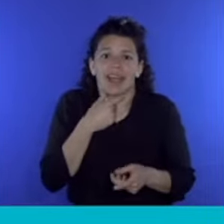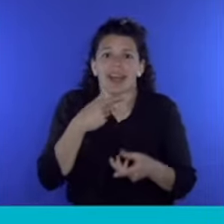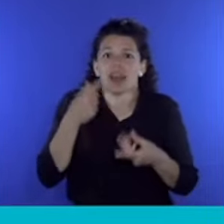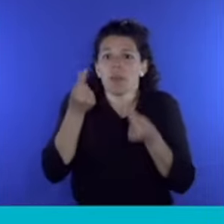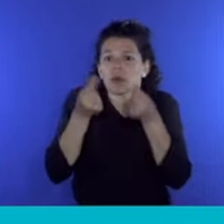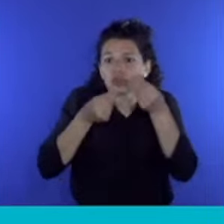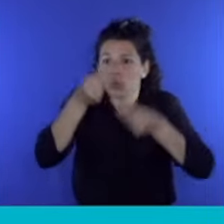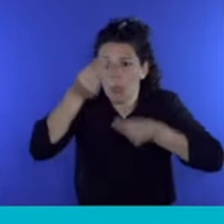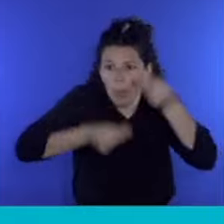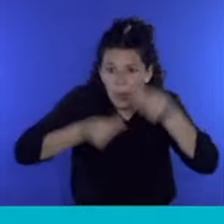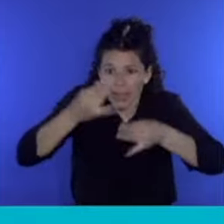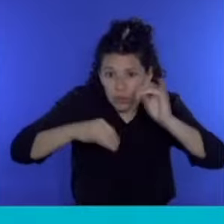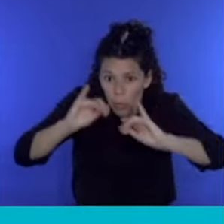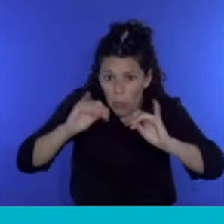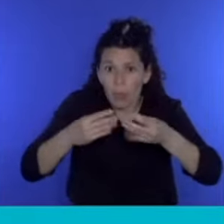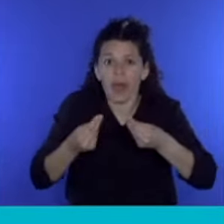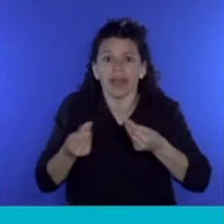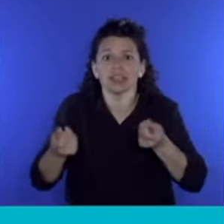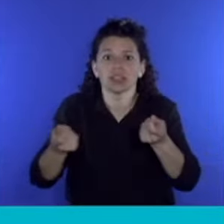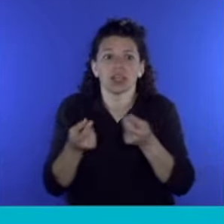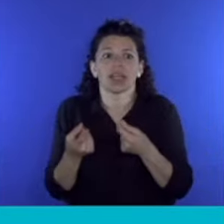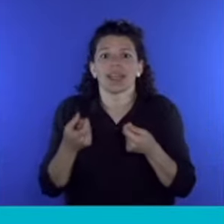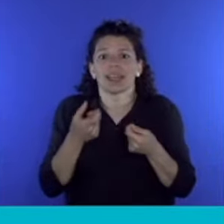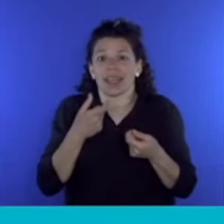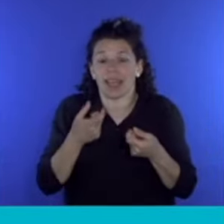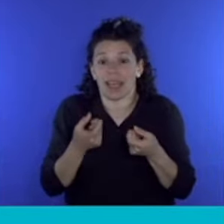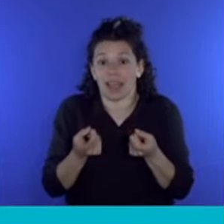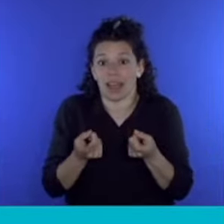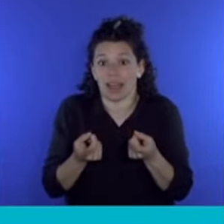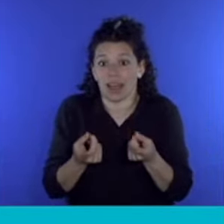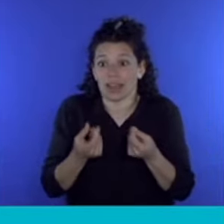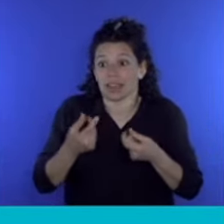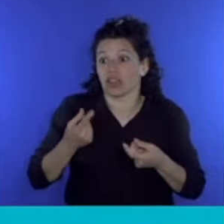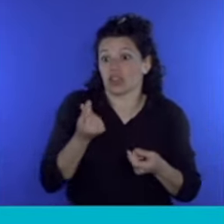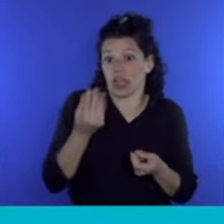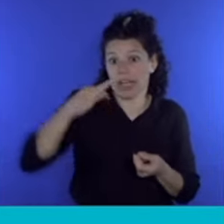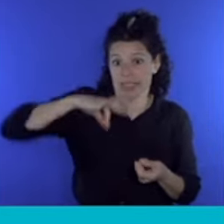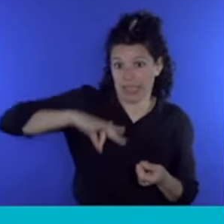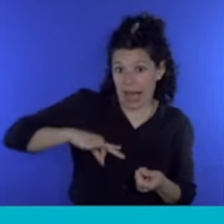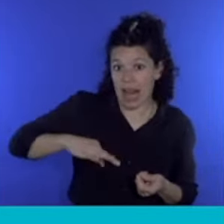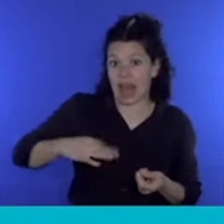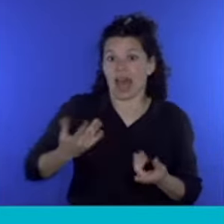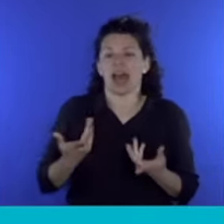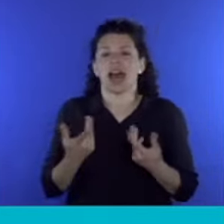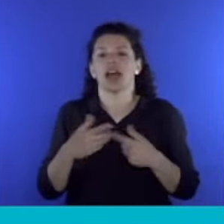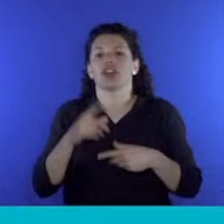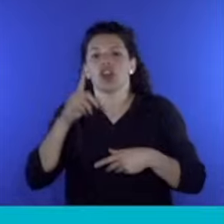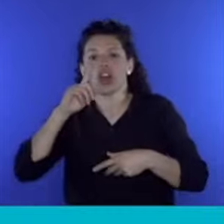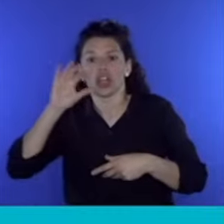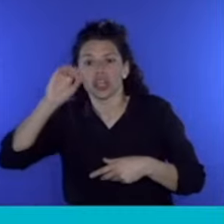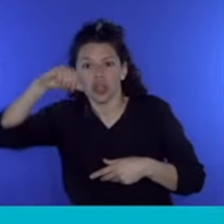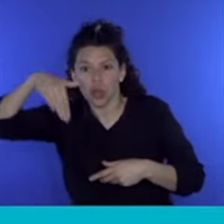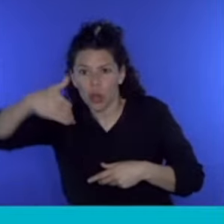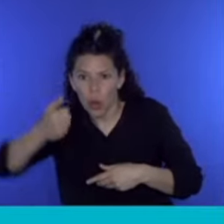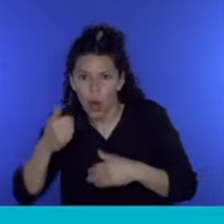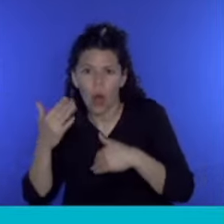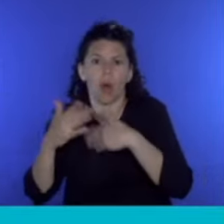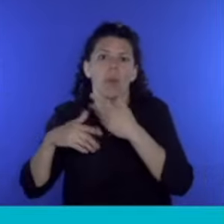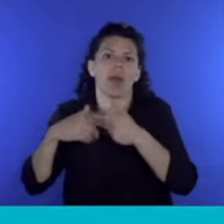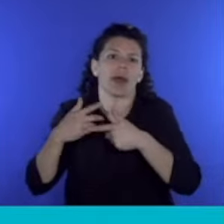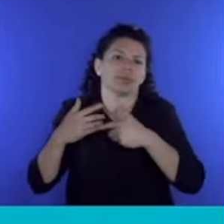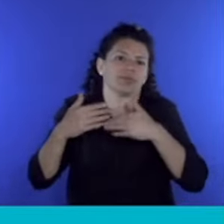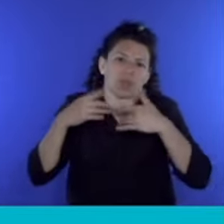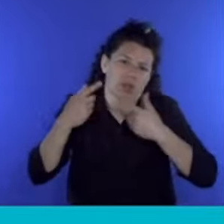un presupuesto que nos blinde y que responda a las necesidades de salario, de trabajo, de educación, de reconstruir idioma, bueno, tantas cosas que necesitamos en la provincia de Buenos